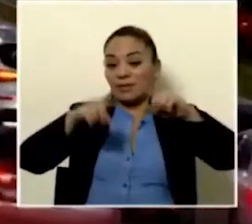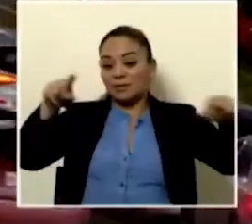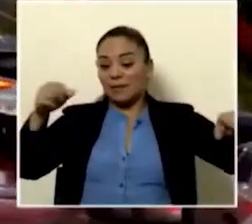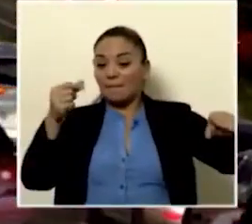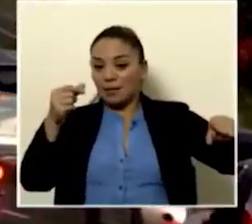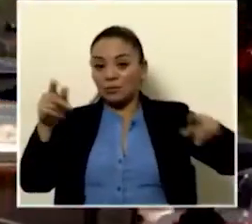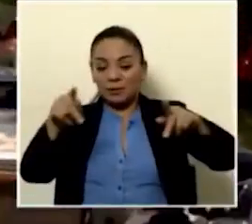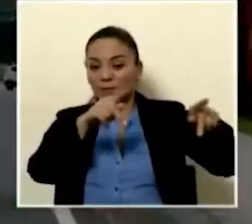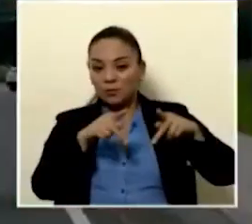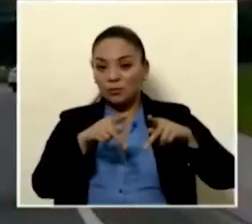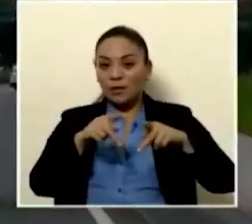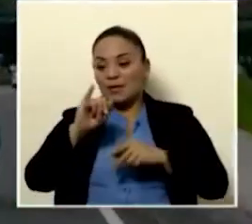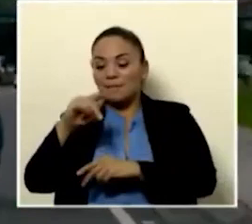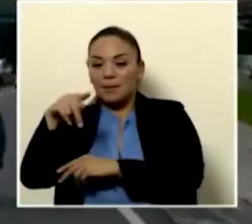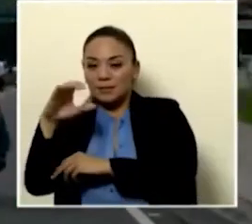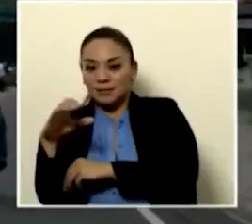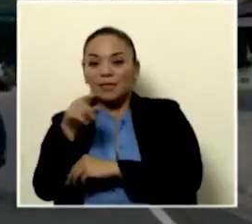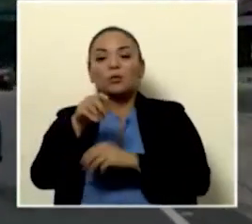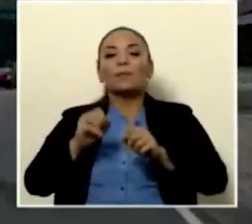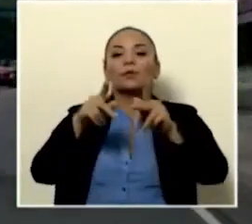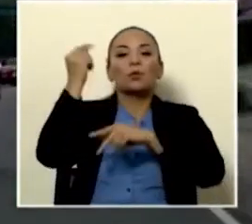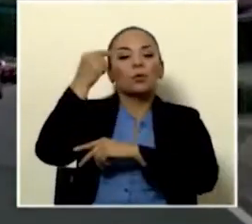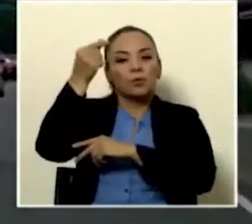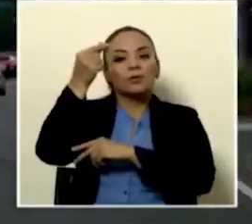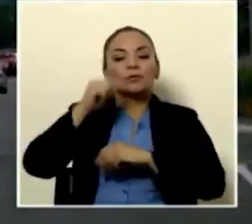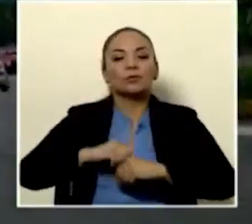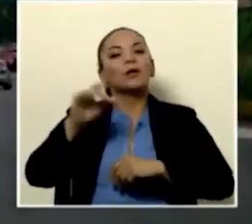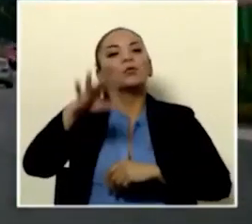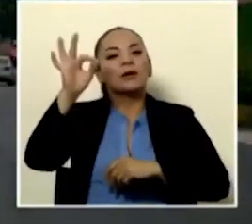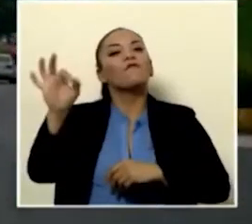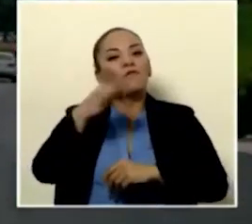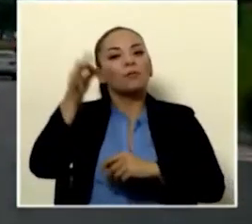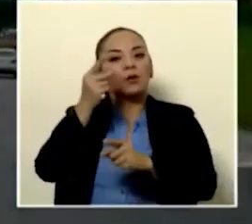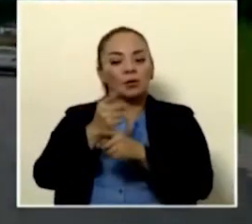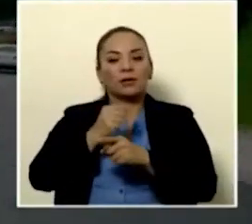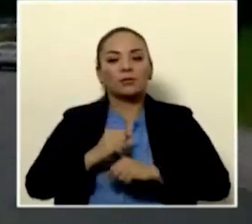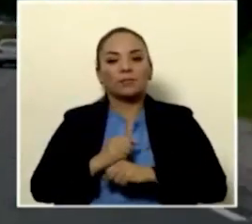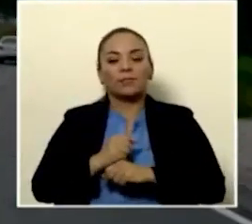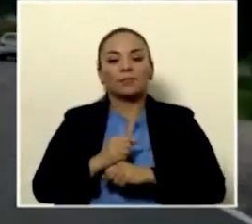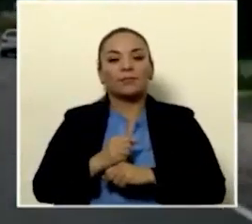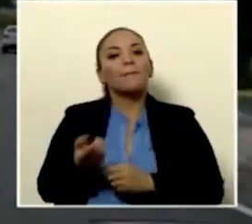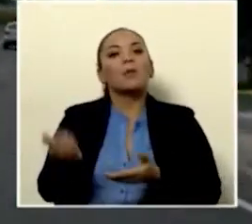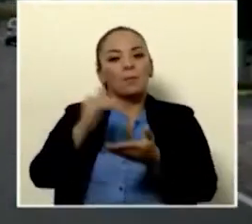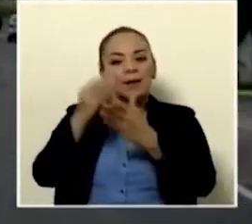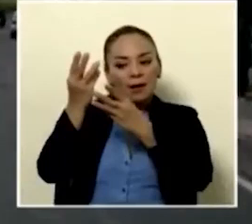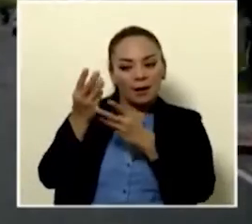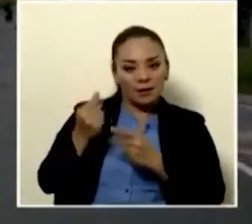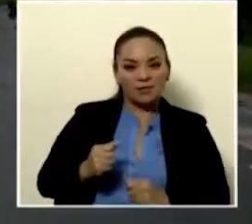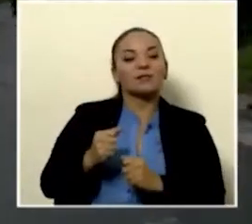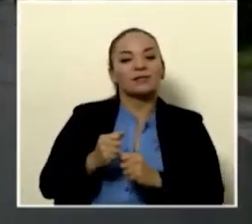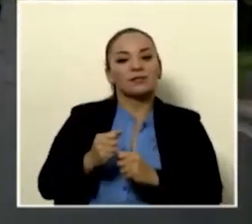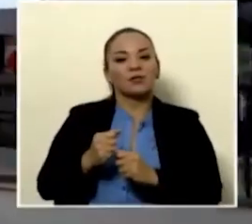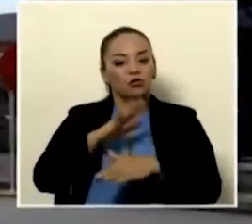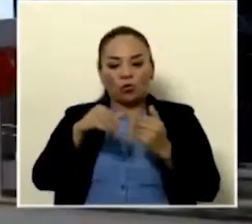al consumidor, IPC, permitió al gobierno encontrar el mecanismo propicio para recalcular la fórmula en